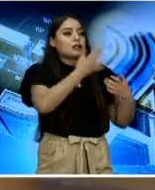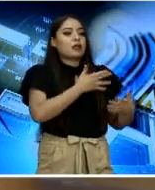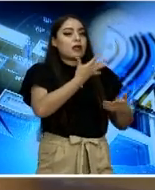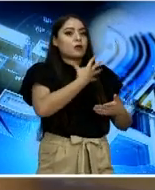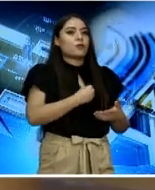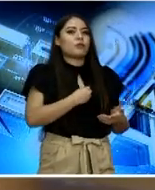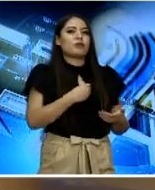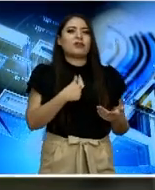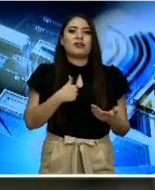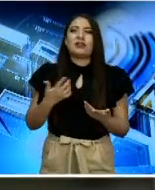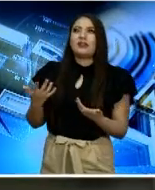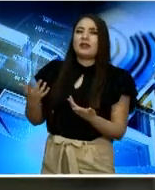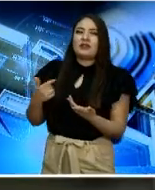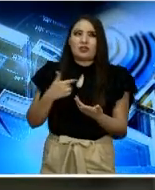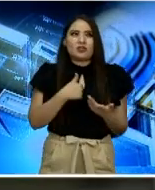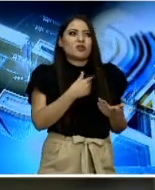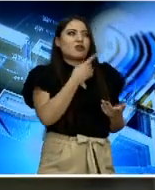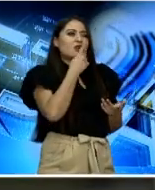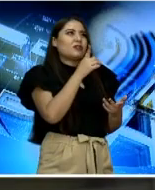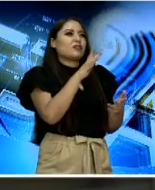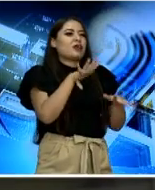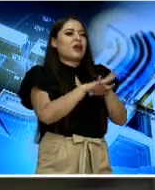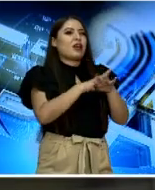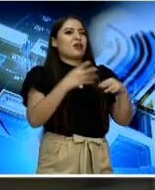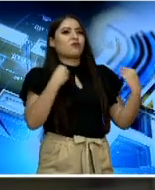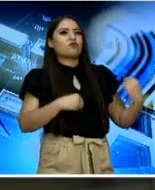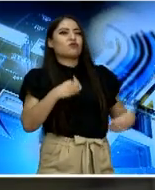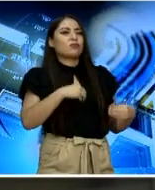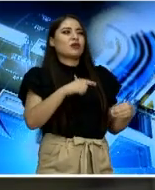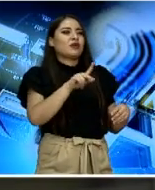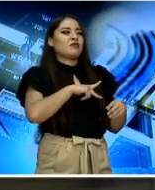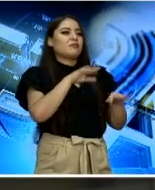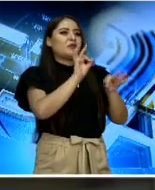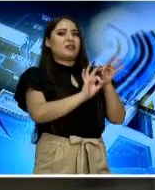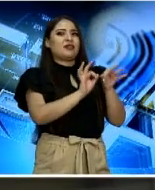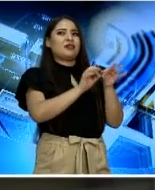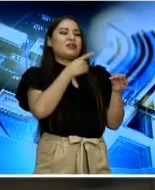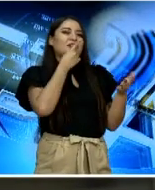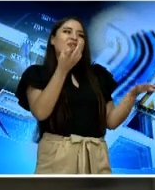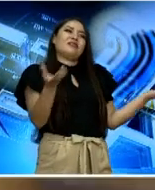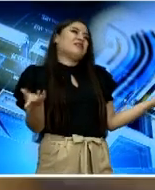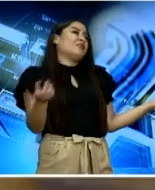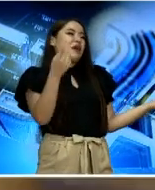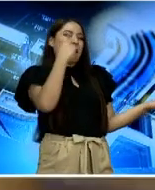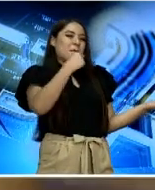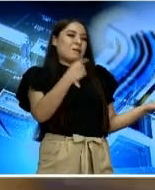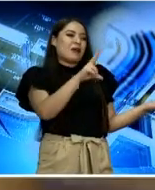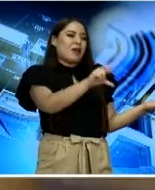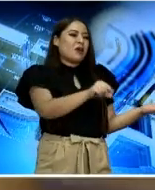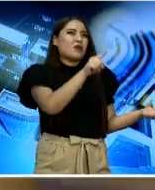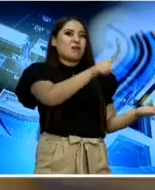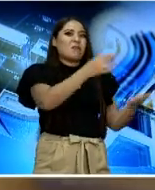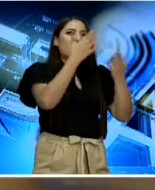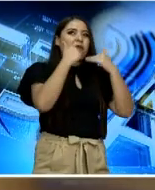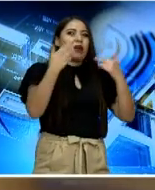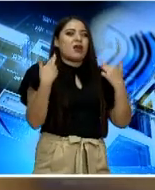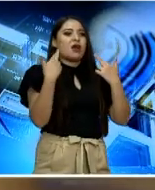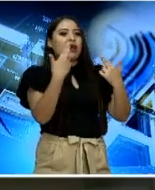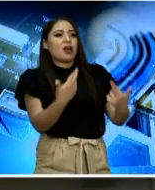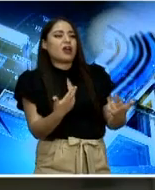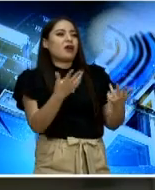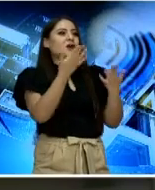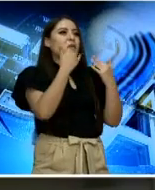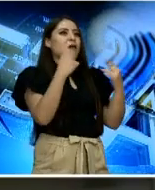pues lo cambio y me lo llevo rápido. Y mi tía no me dejó, me dijo, no, ¿para bueno, qué? No tienes ni arreglo, ni padrino, nada. Y